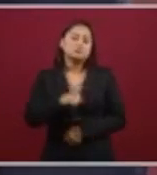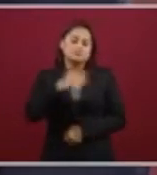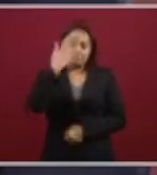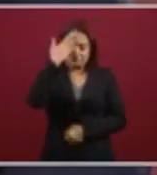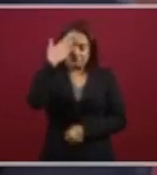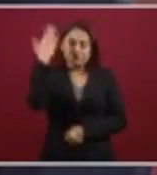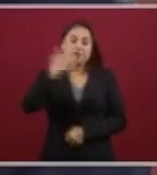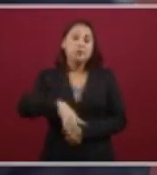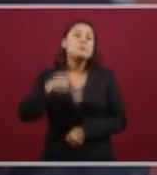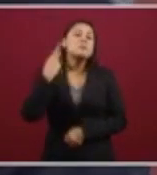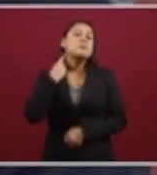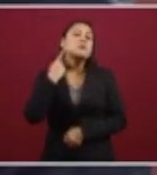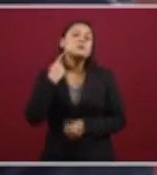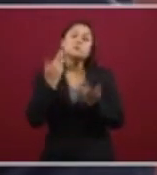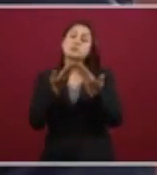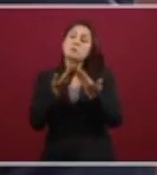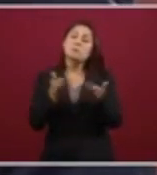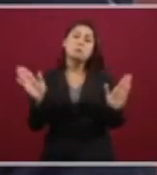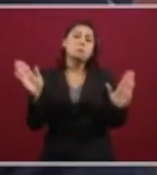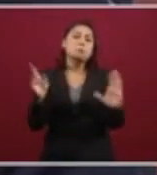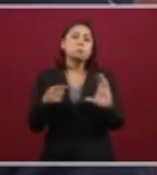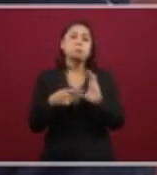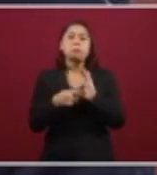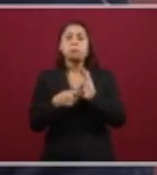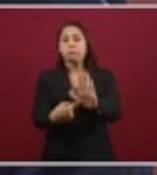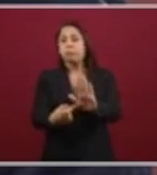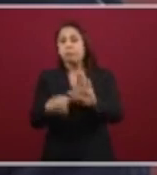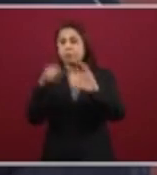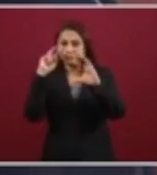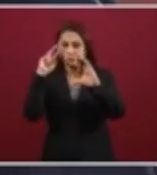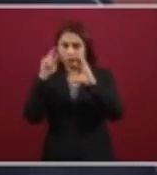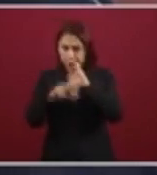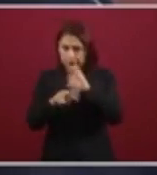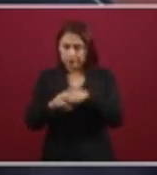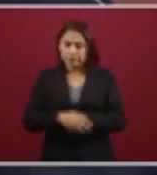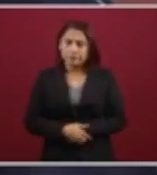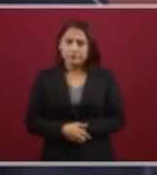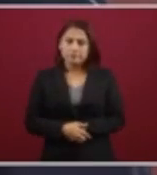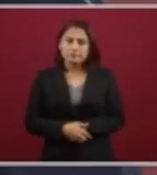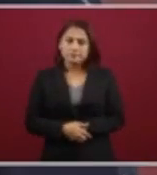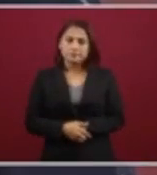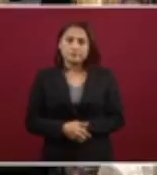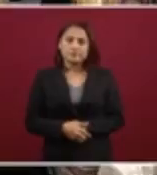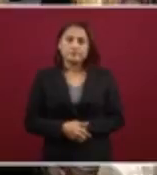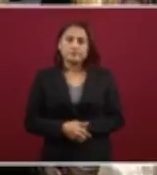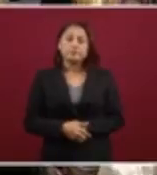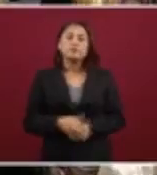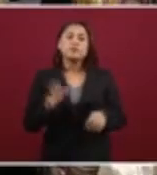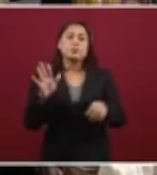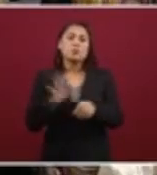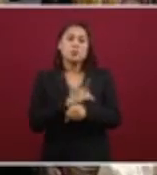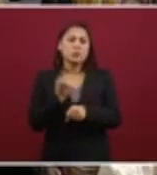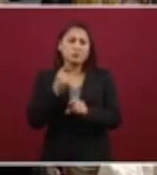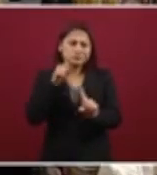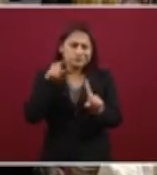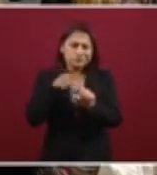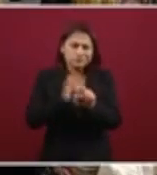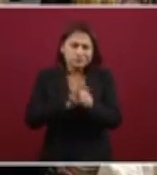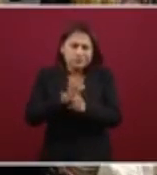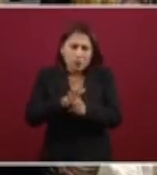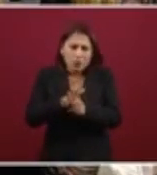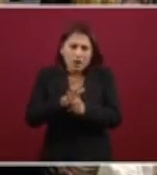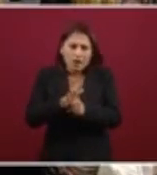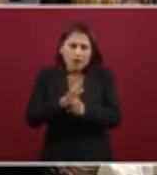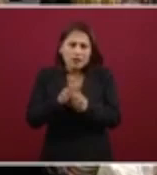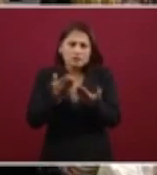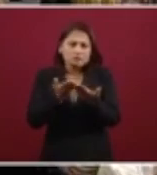abierta, transparente, con la idea también de que todos los mexicanos opinemos, que